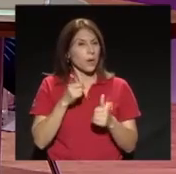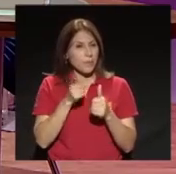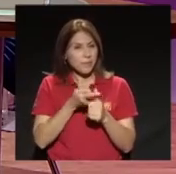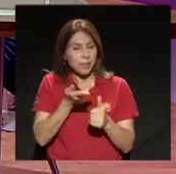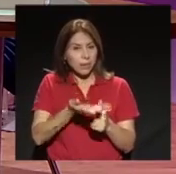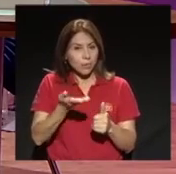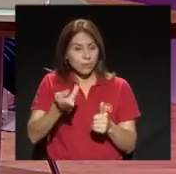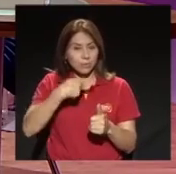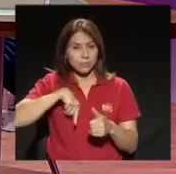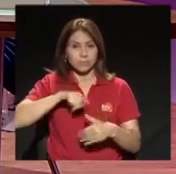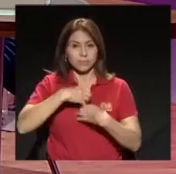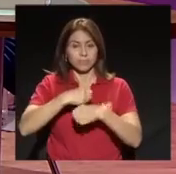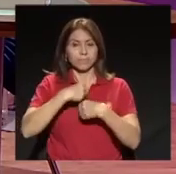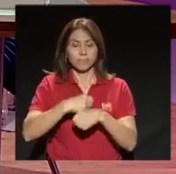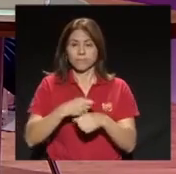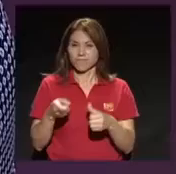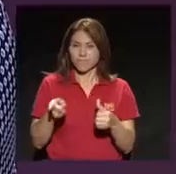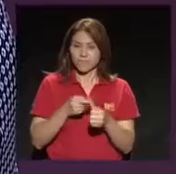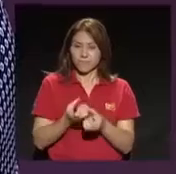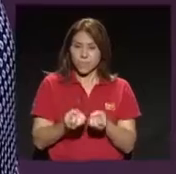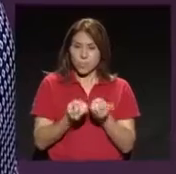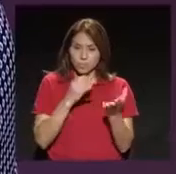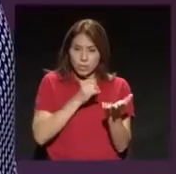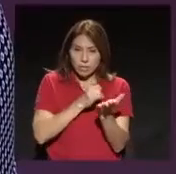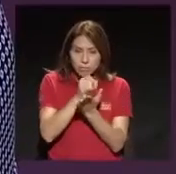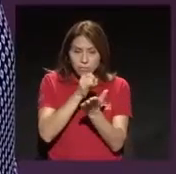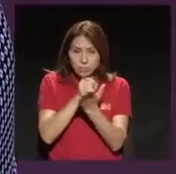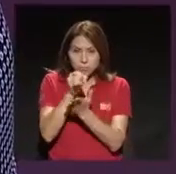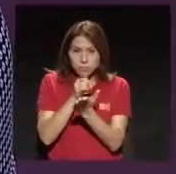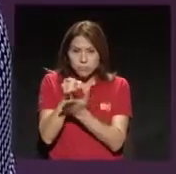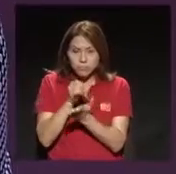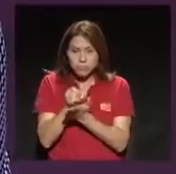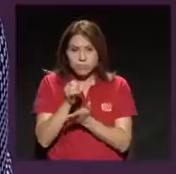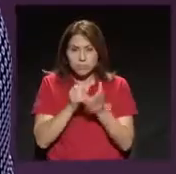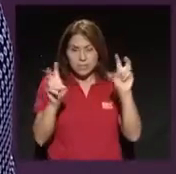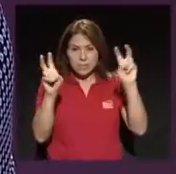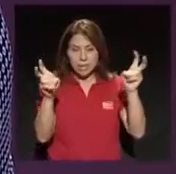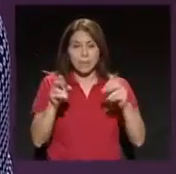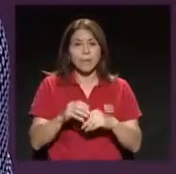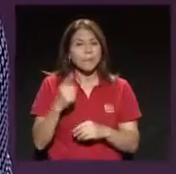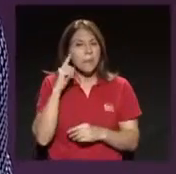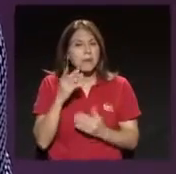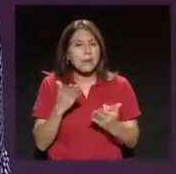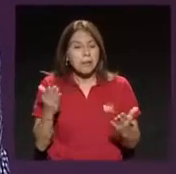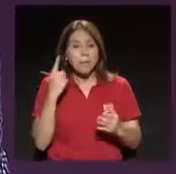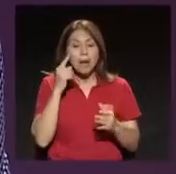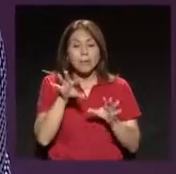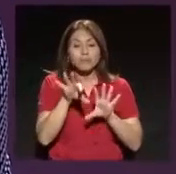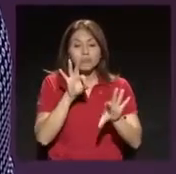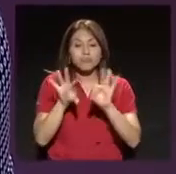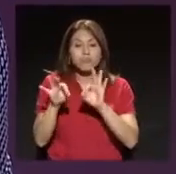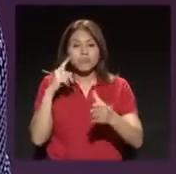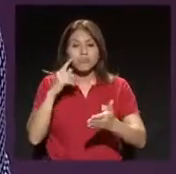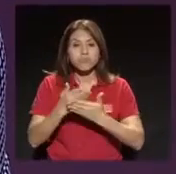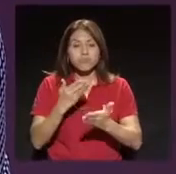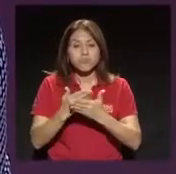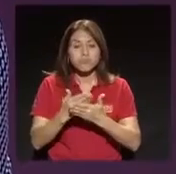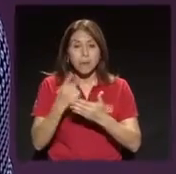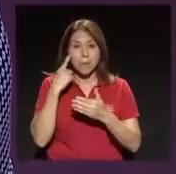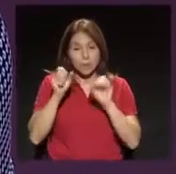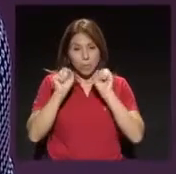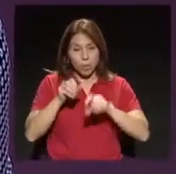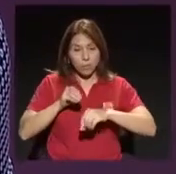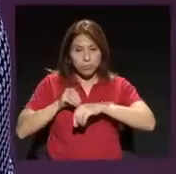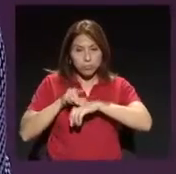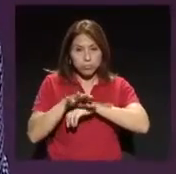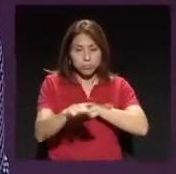hacemos es hacer mucha investigación sobre el tema. Esto para crear evidencias y para poder incidir en la política pública,